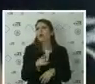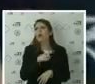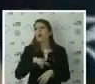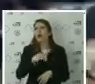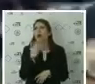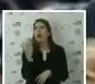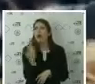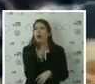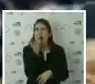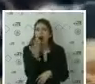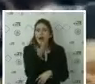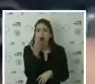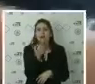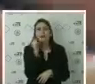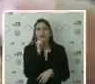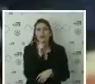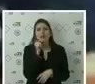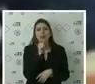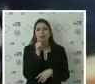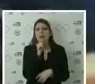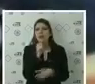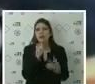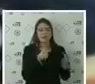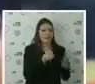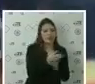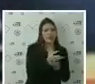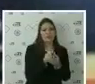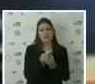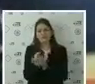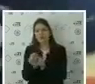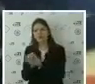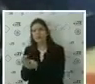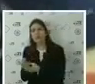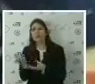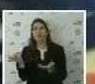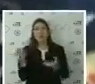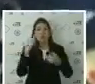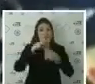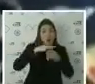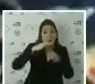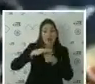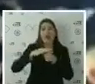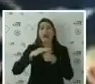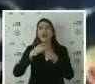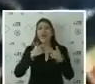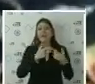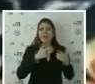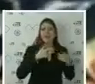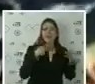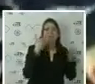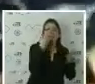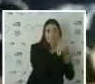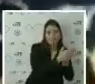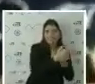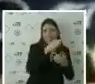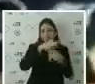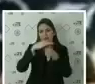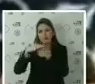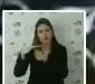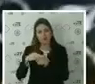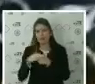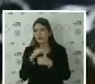salir a hacer todo lo que tiene que ver democráticamente con votar y todo eso presencialmente.